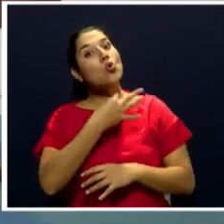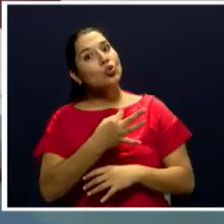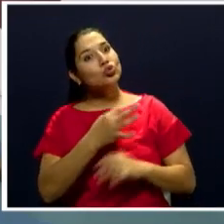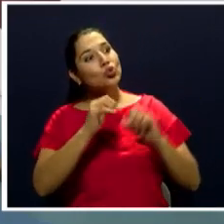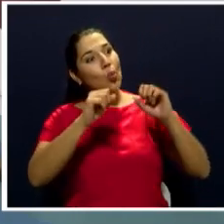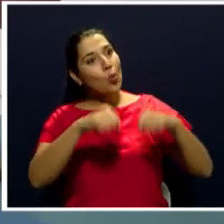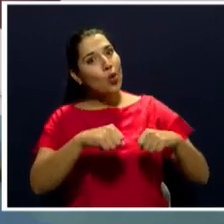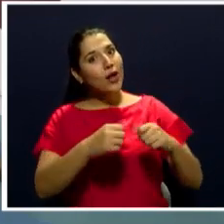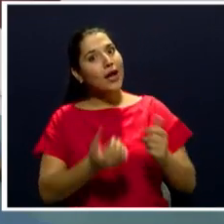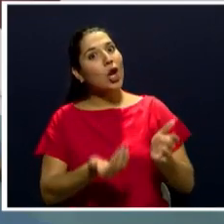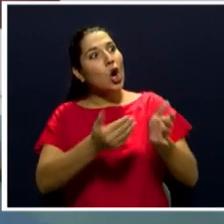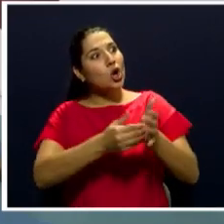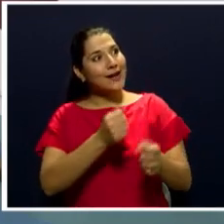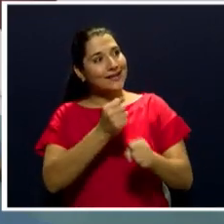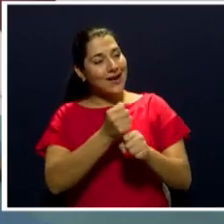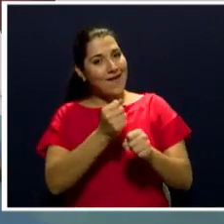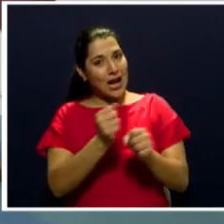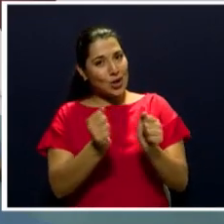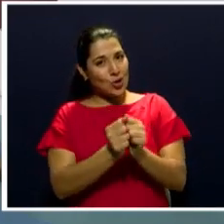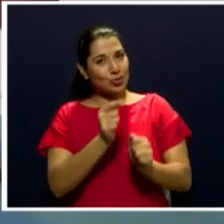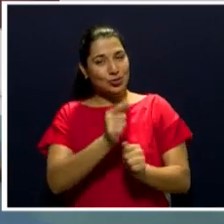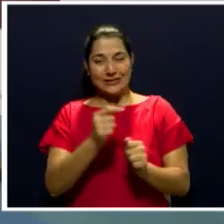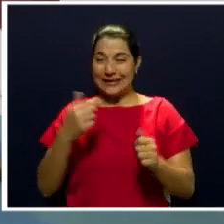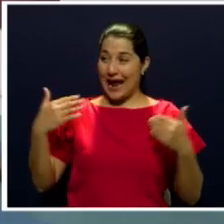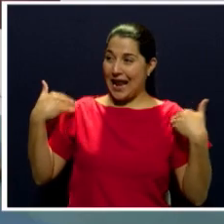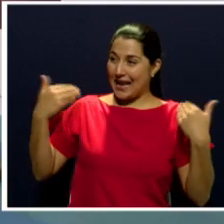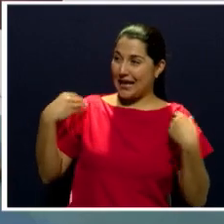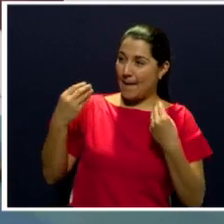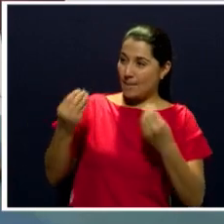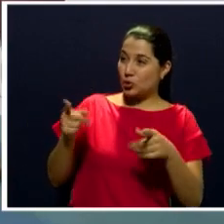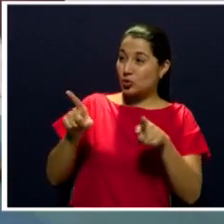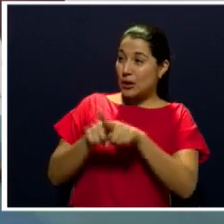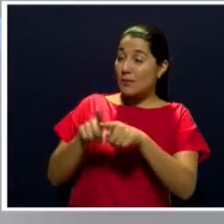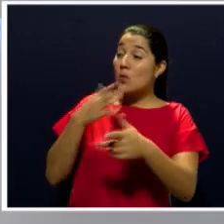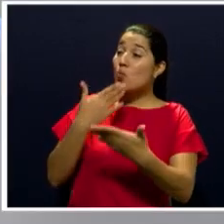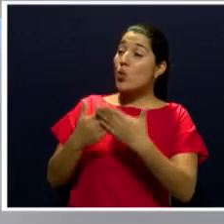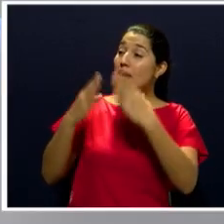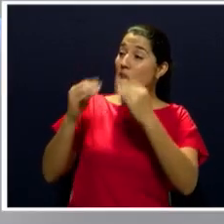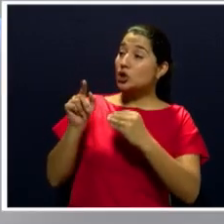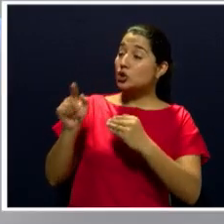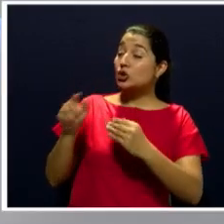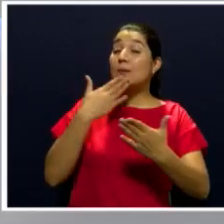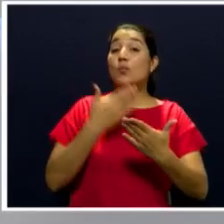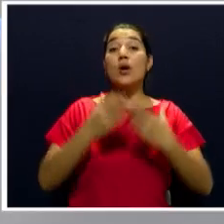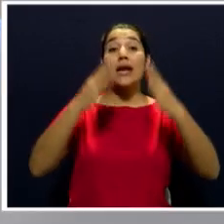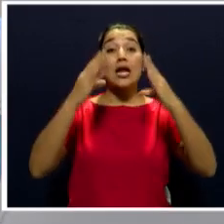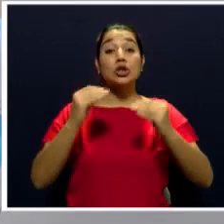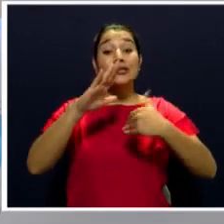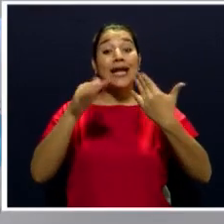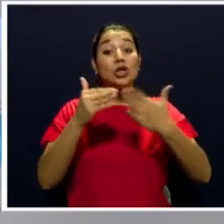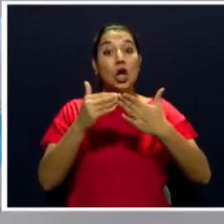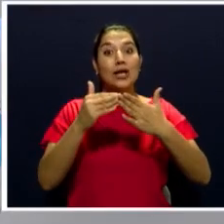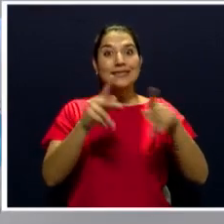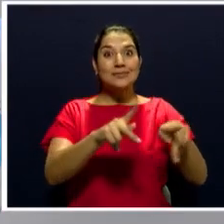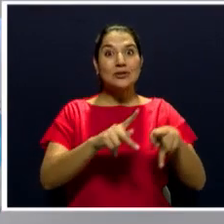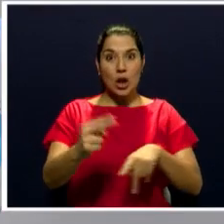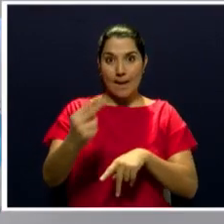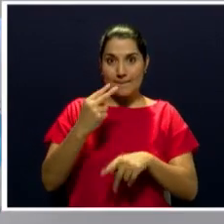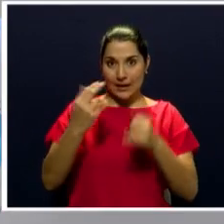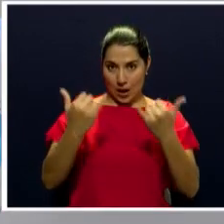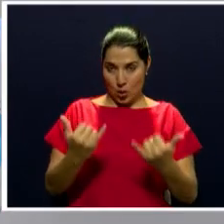estar otra vez trabajando junto con usted. Me alegro mucho también. Buenas noches a usted. Buenas noches a todos nuestros amigos televidentes.